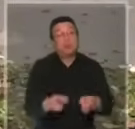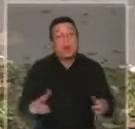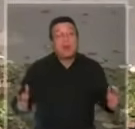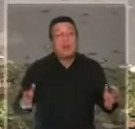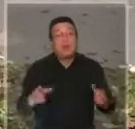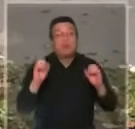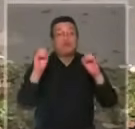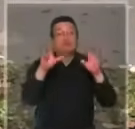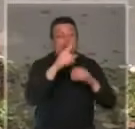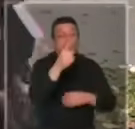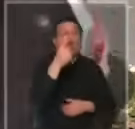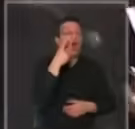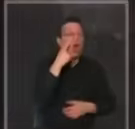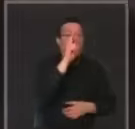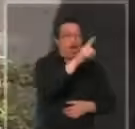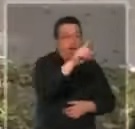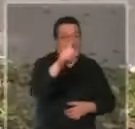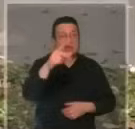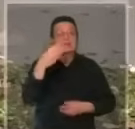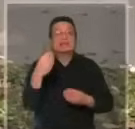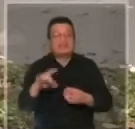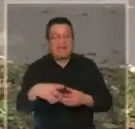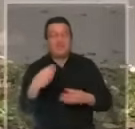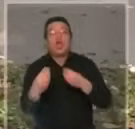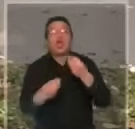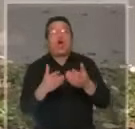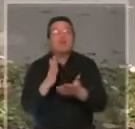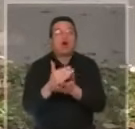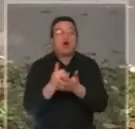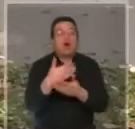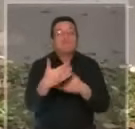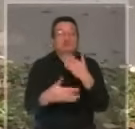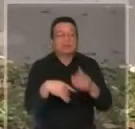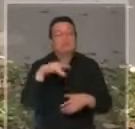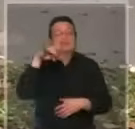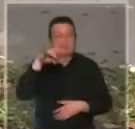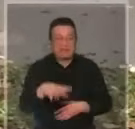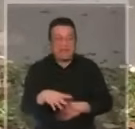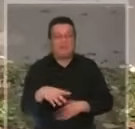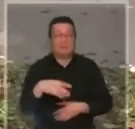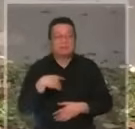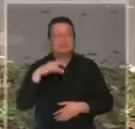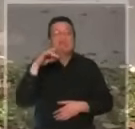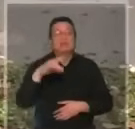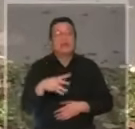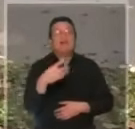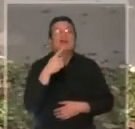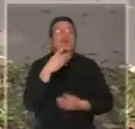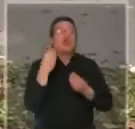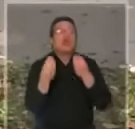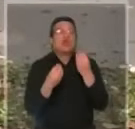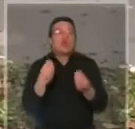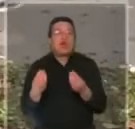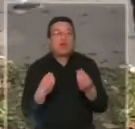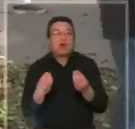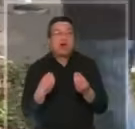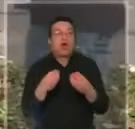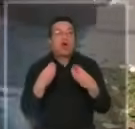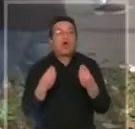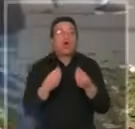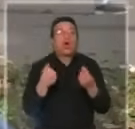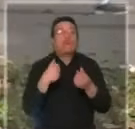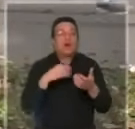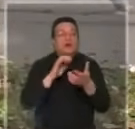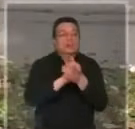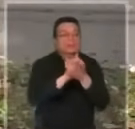de ellos los conocemos, sabemos cómo operan, sabemos cómo funcionan, sabemos, digamos, cómo se generan ciertas